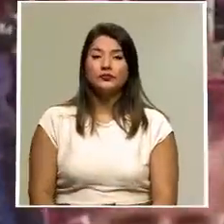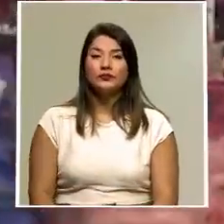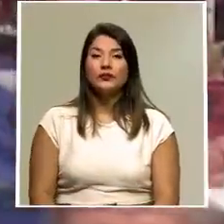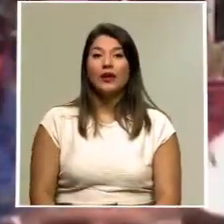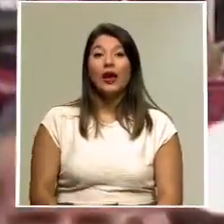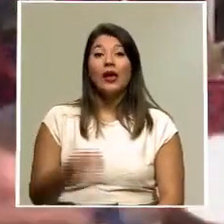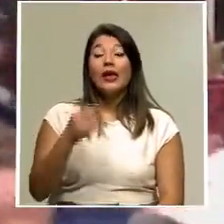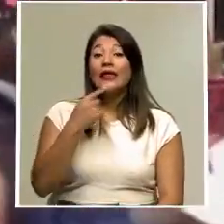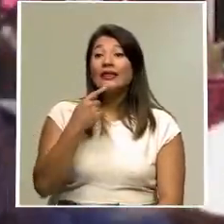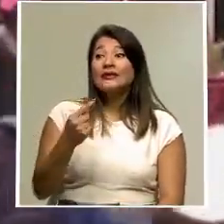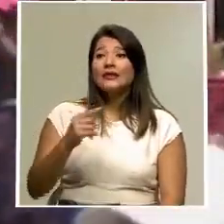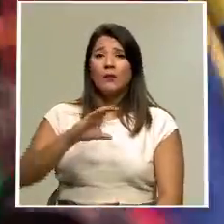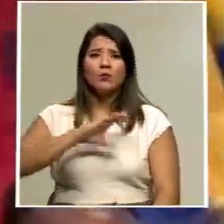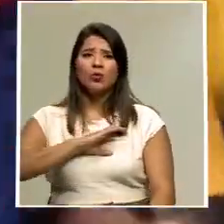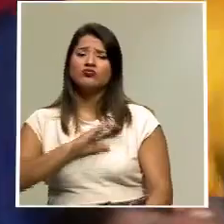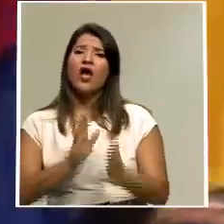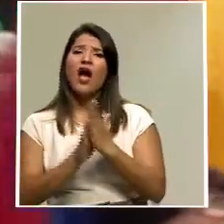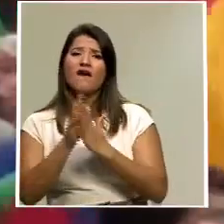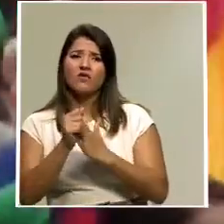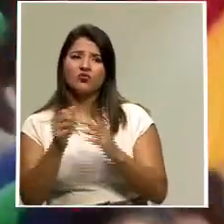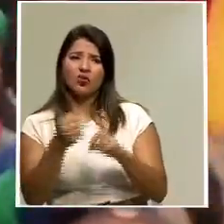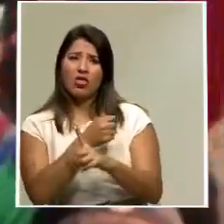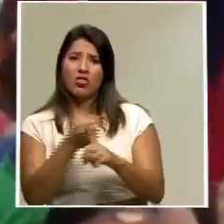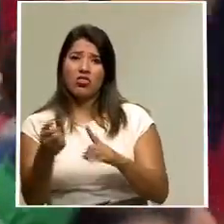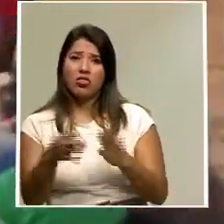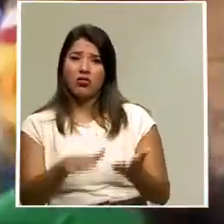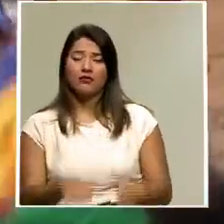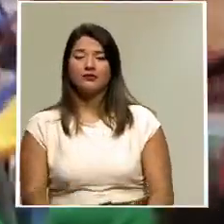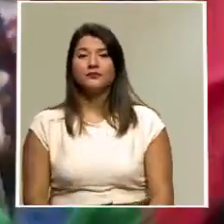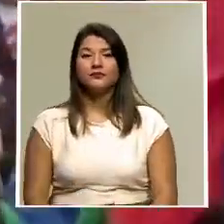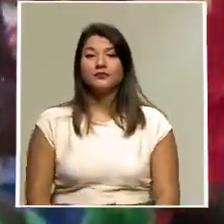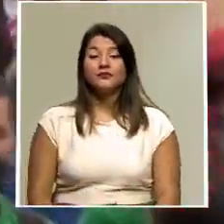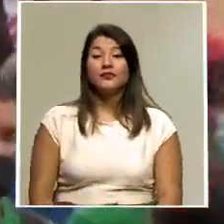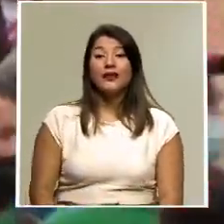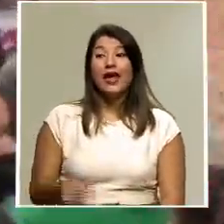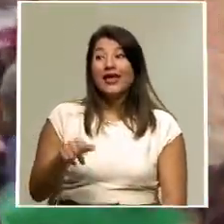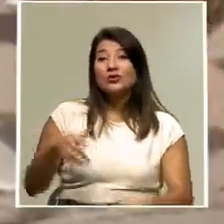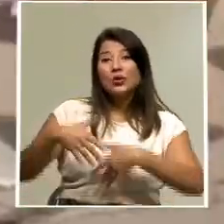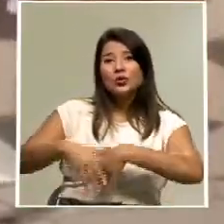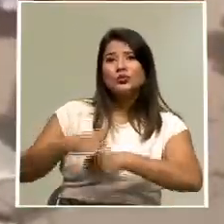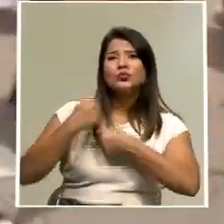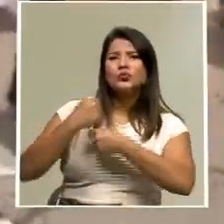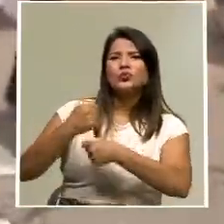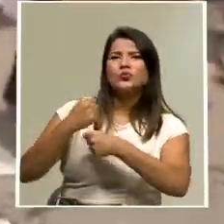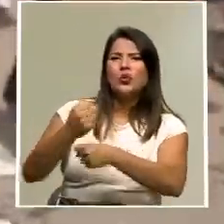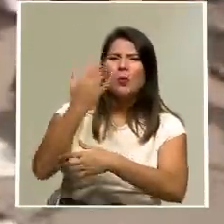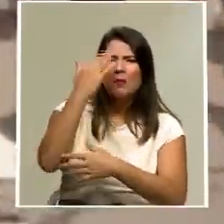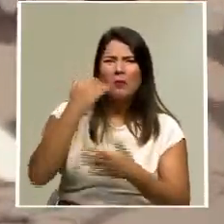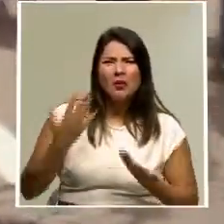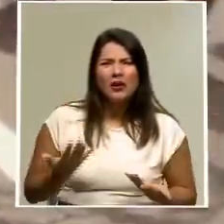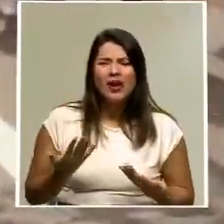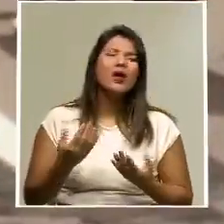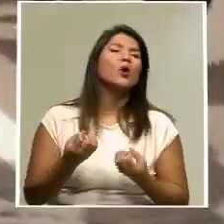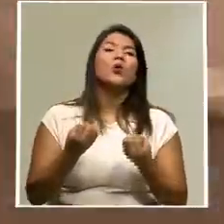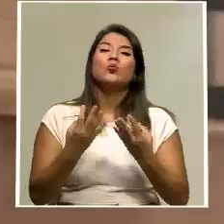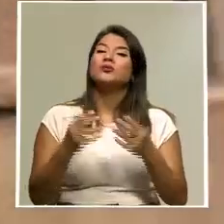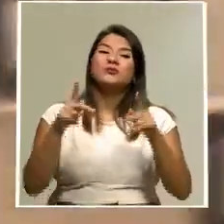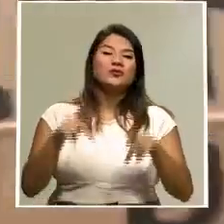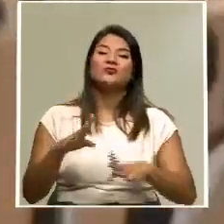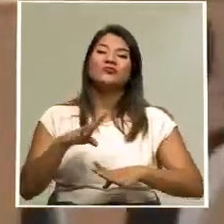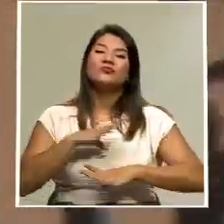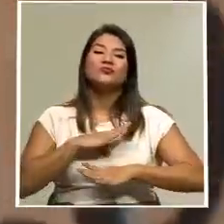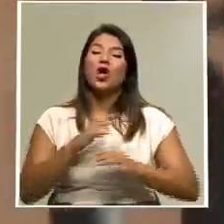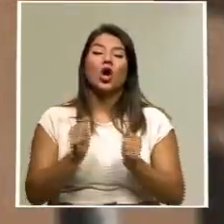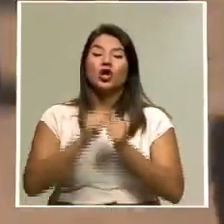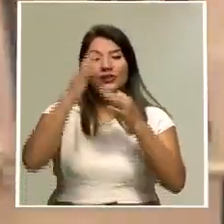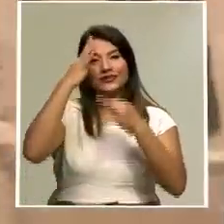acusadas de asesinatos y graves abusos contra civiles. La movilización es fruto de profundos malestares, como explica el subdirector de la